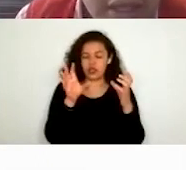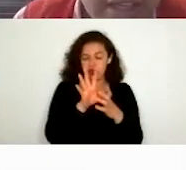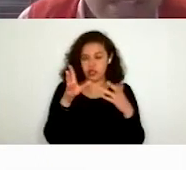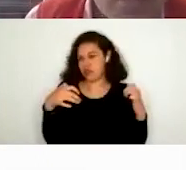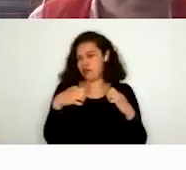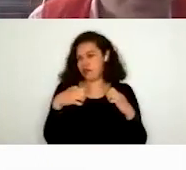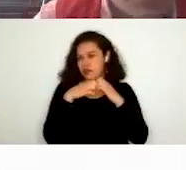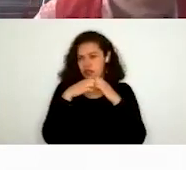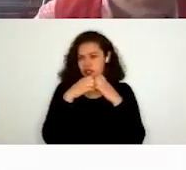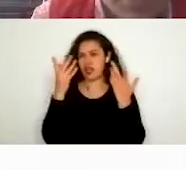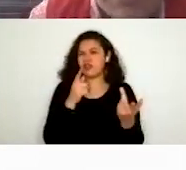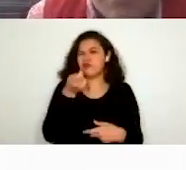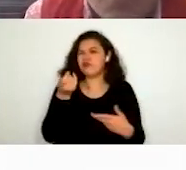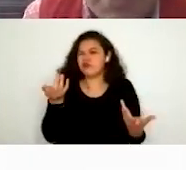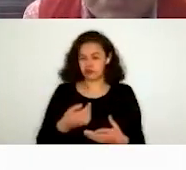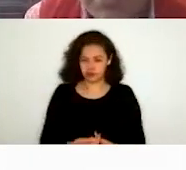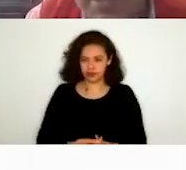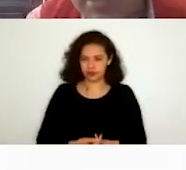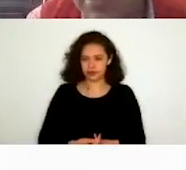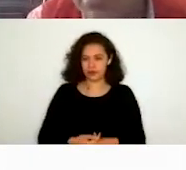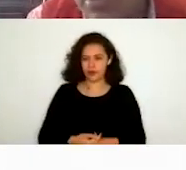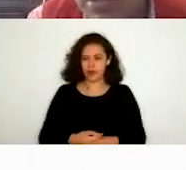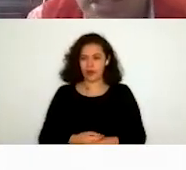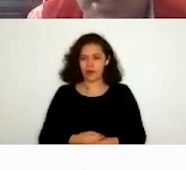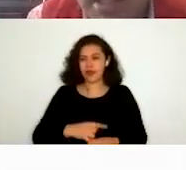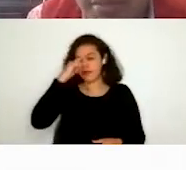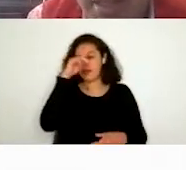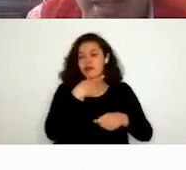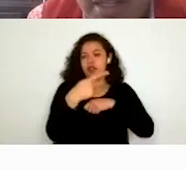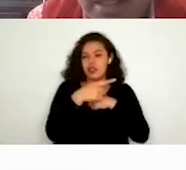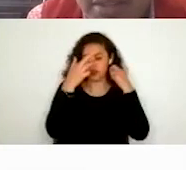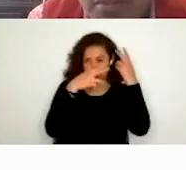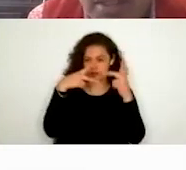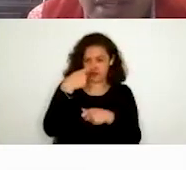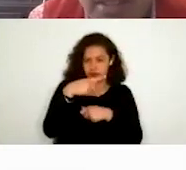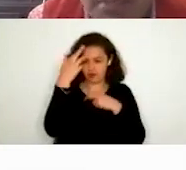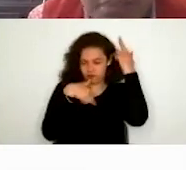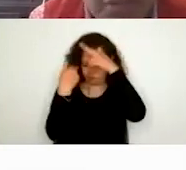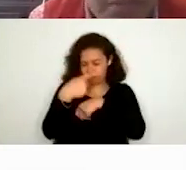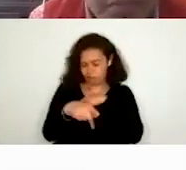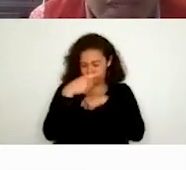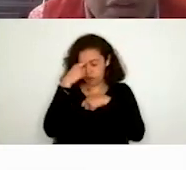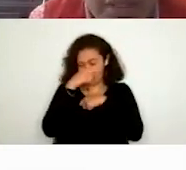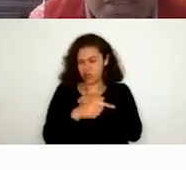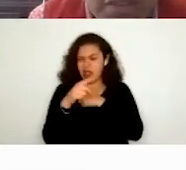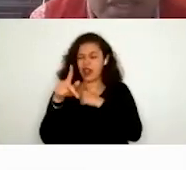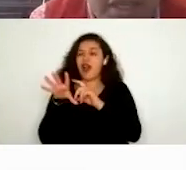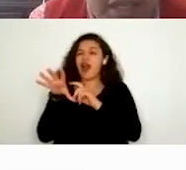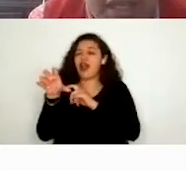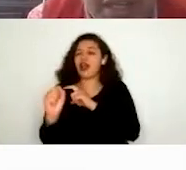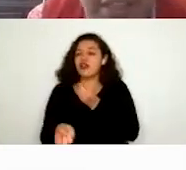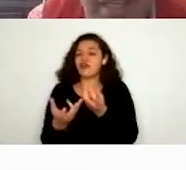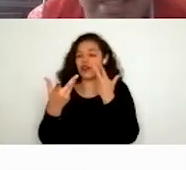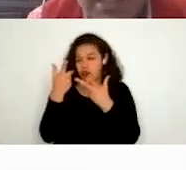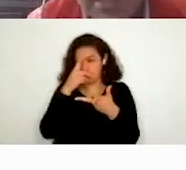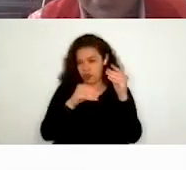¿Y qué es esto? Es, con base en el análisis de riesgos, se determinarán a través de un análisis de impacto a la operación